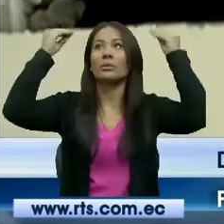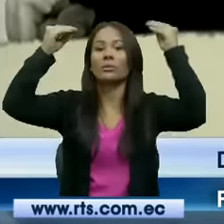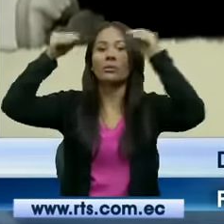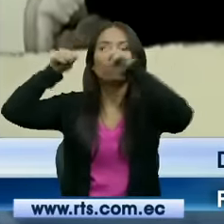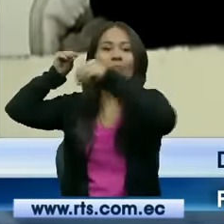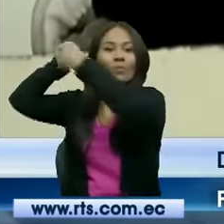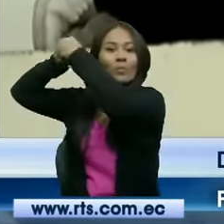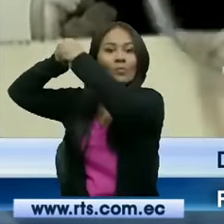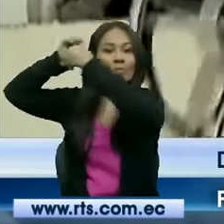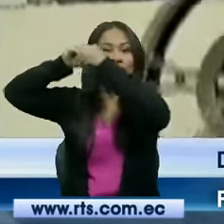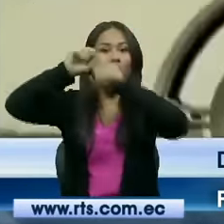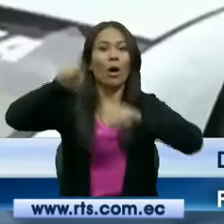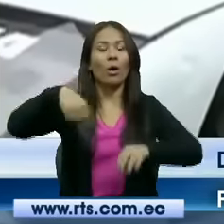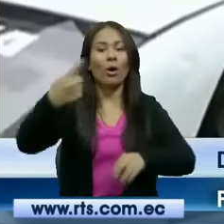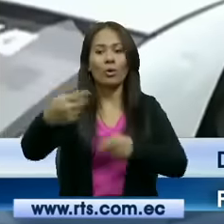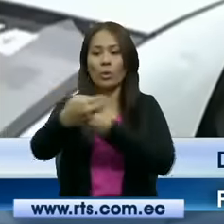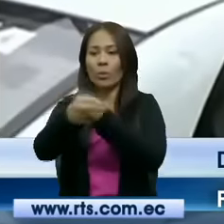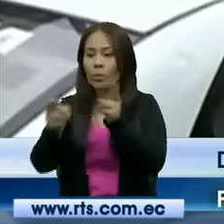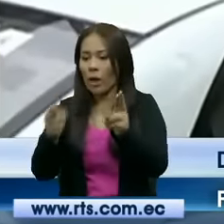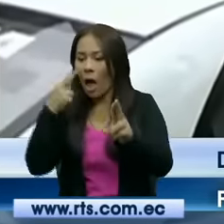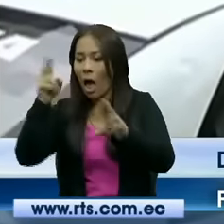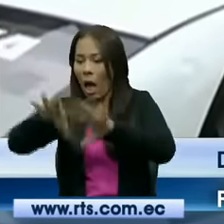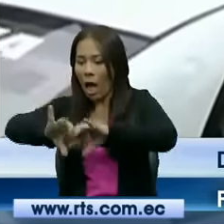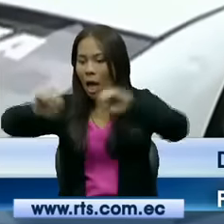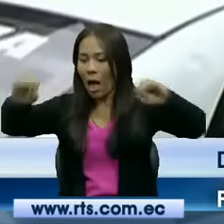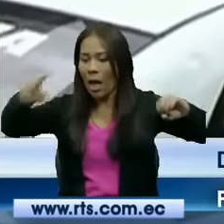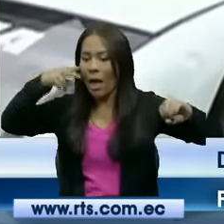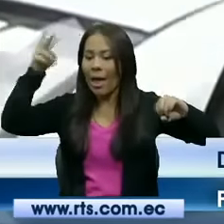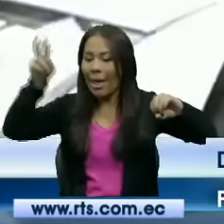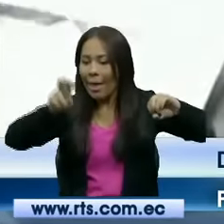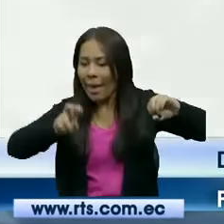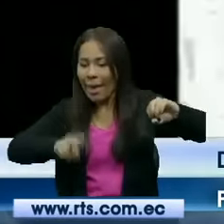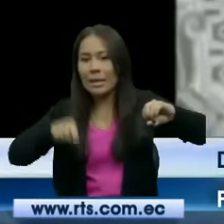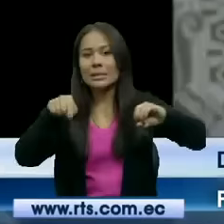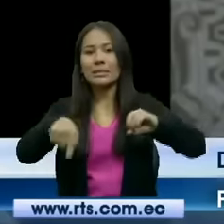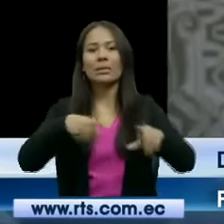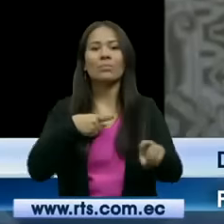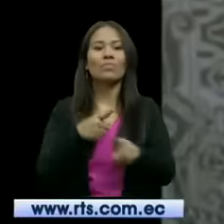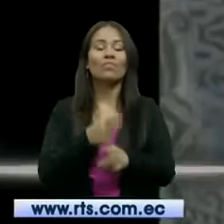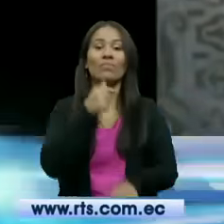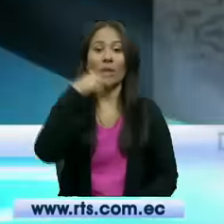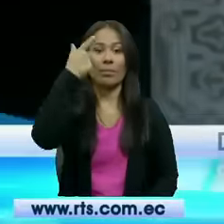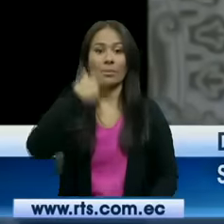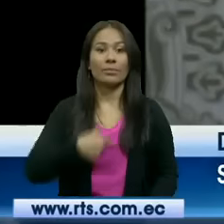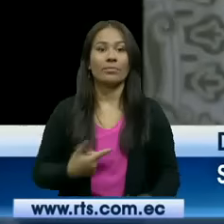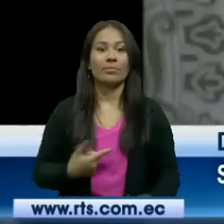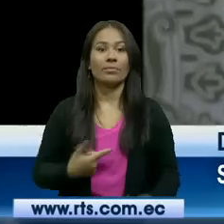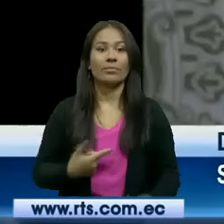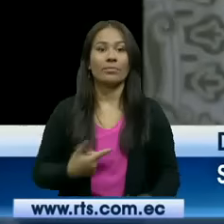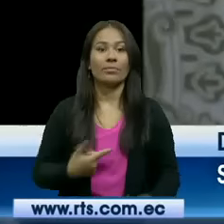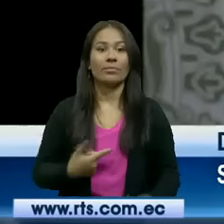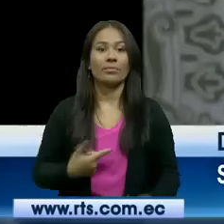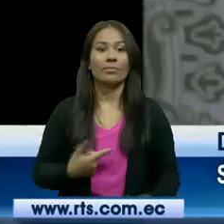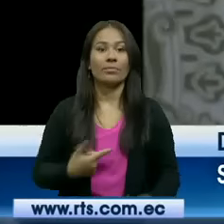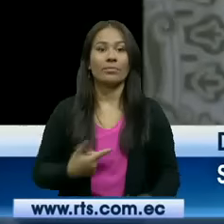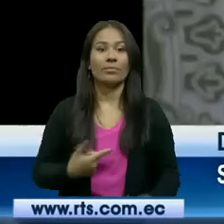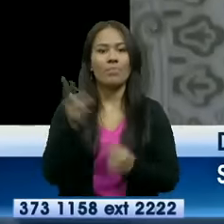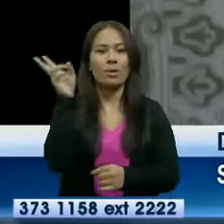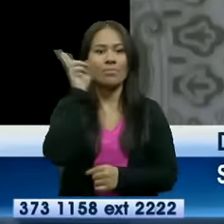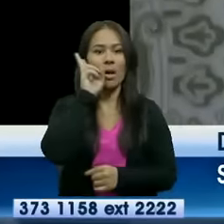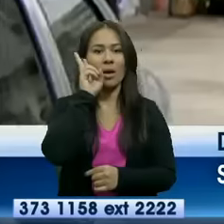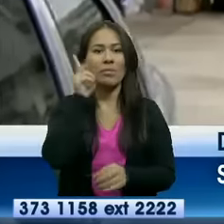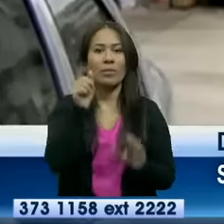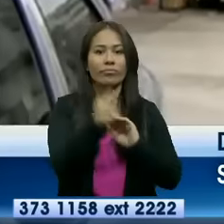encontrada en el dormitorio. Los indicios apuntan a que el detenido formaría parte de una supuesta organización